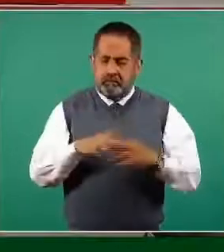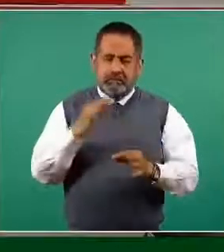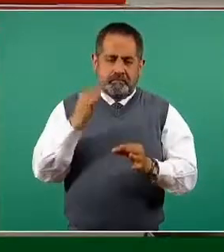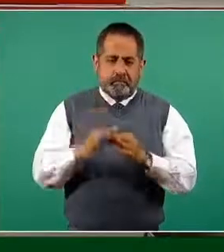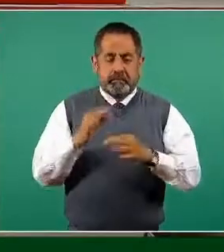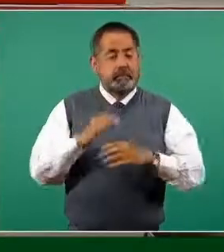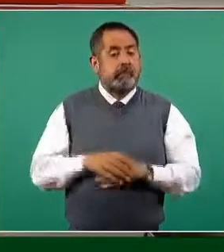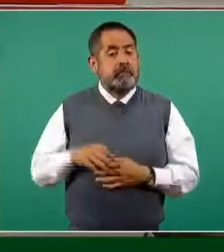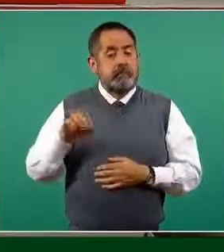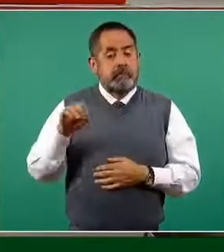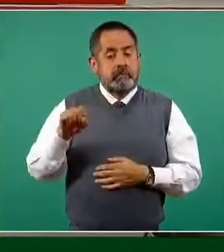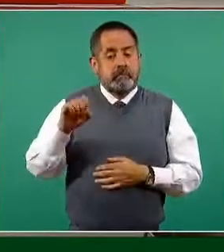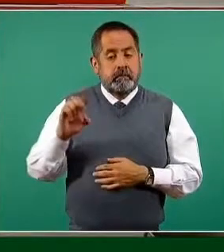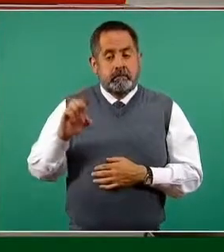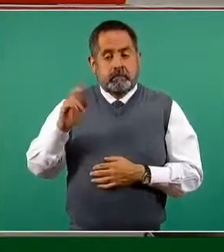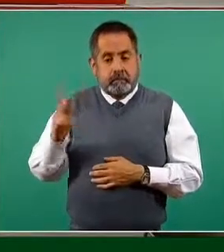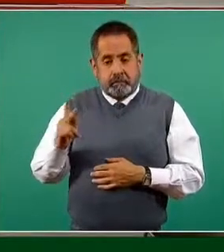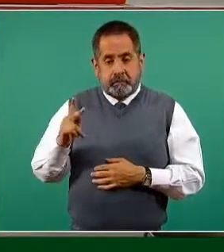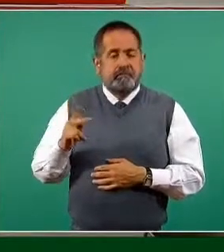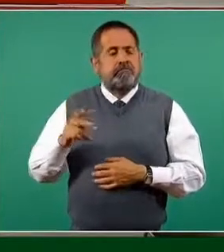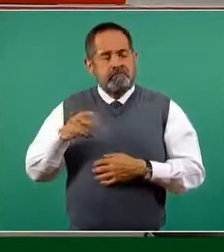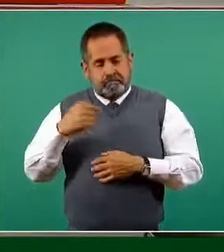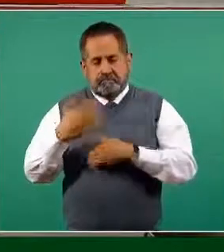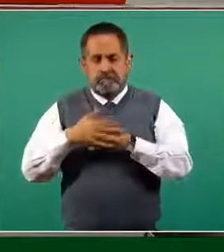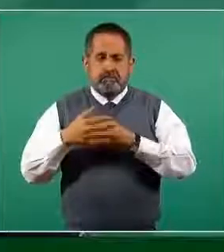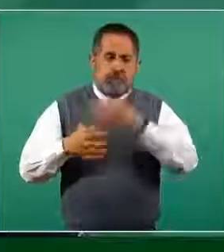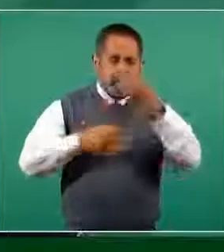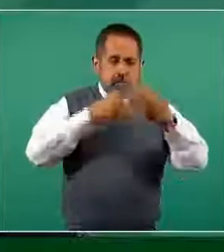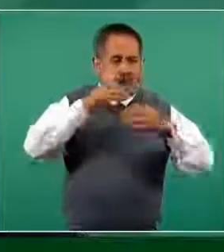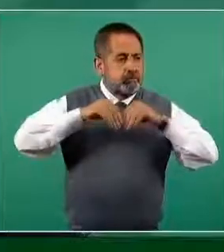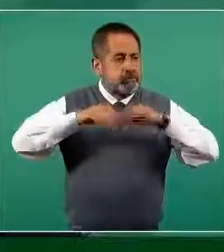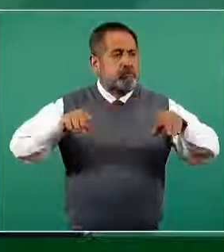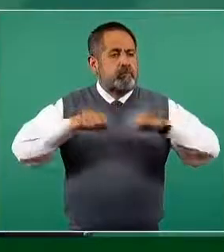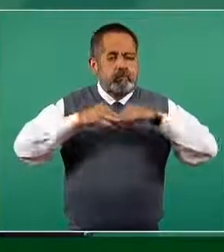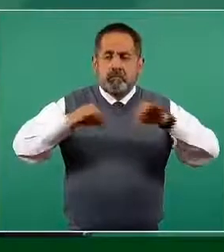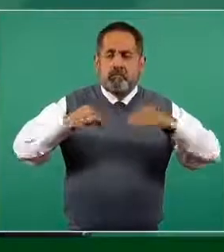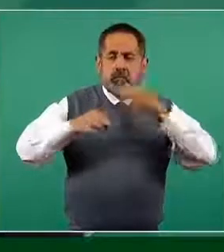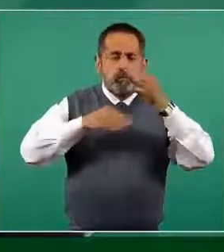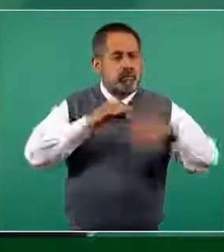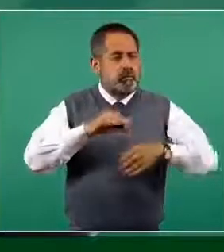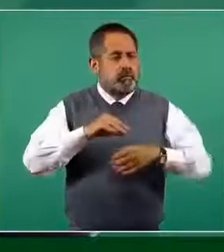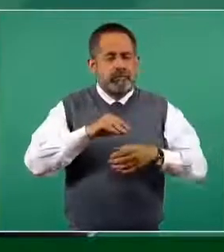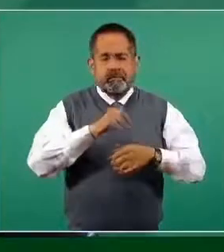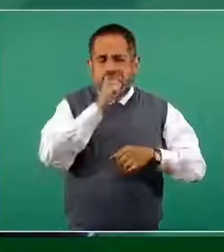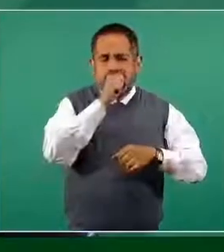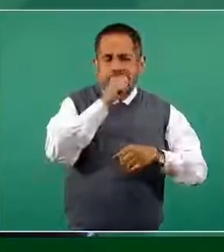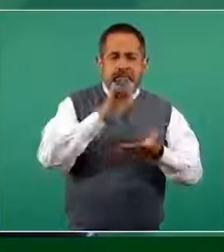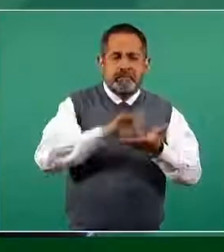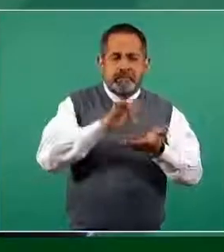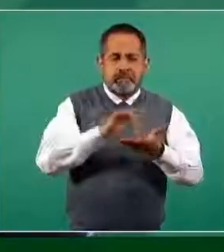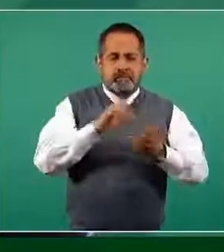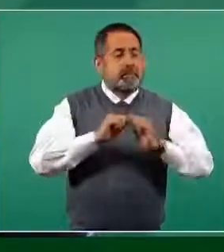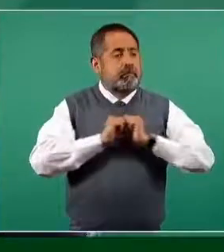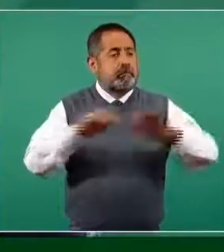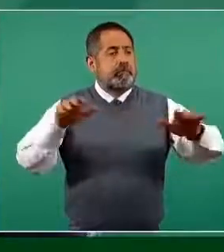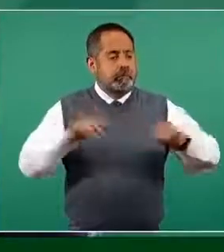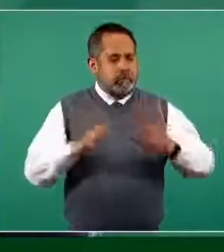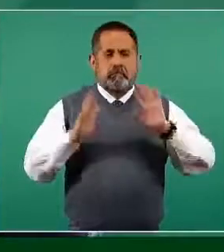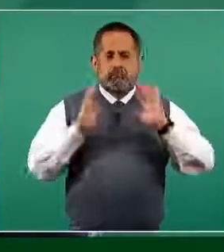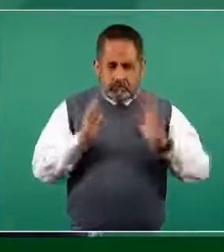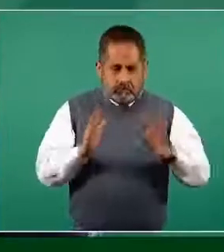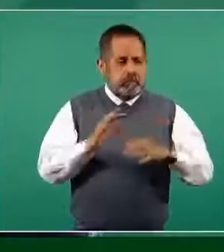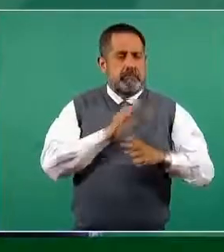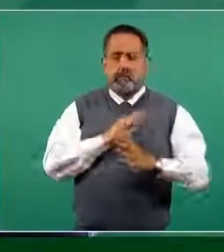la SEP emitirá una serie de comunicados reforzando nuevamente la idea de que ya es pertinente regresar